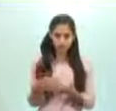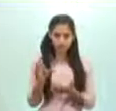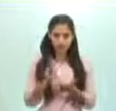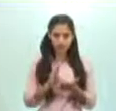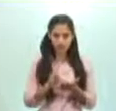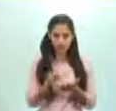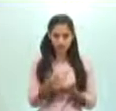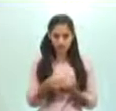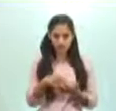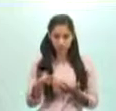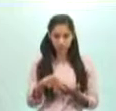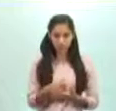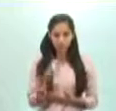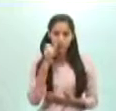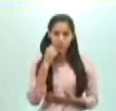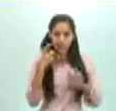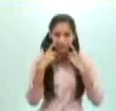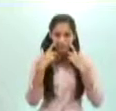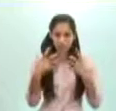importantes.